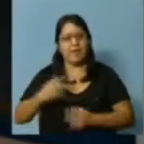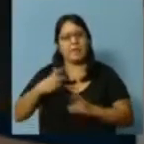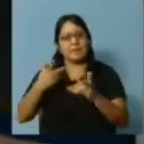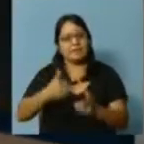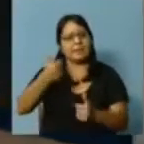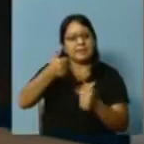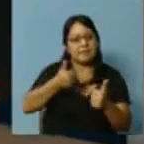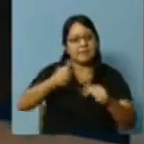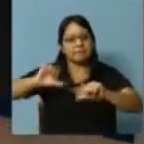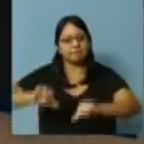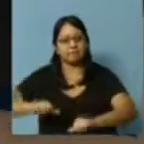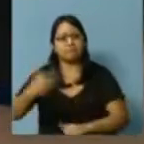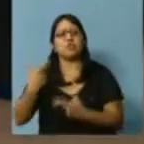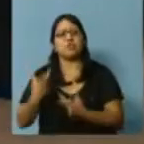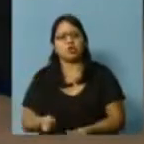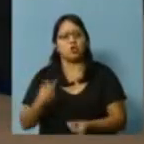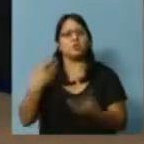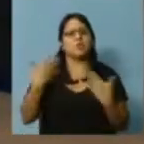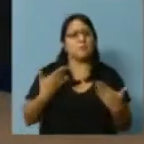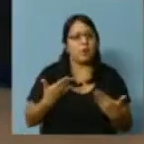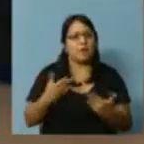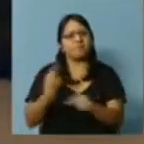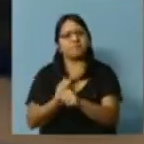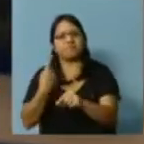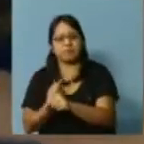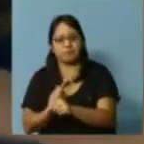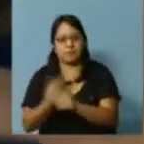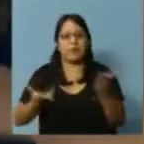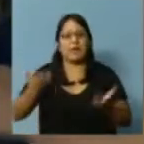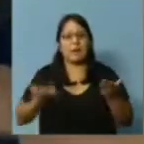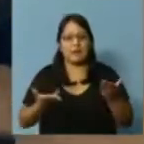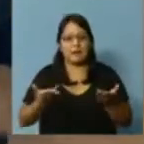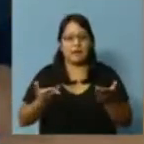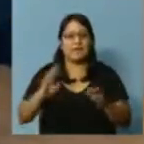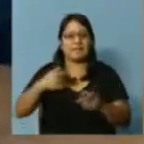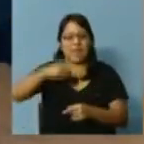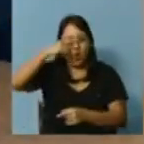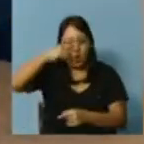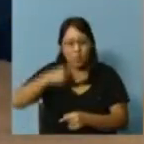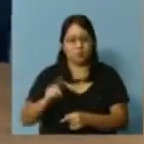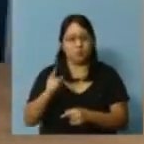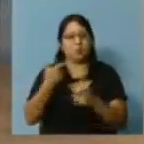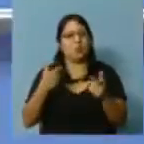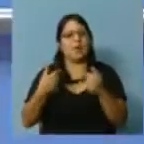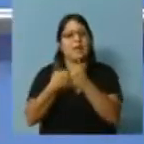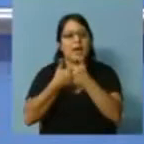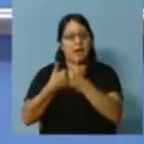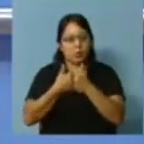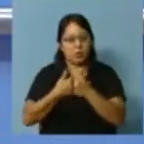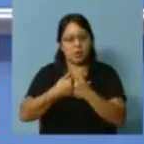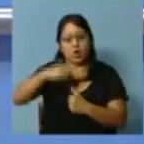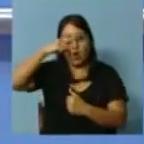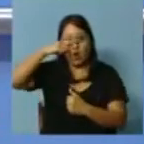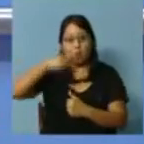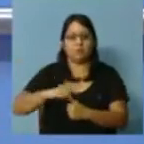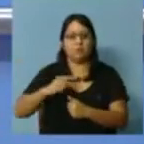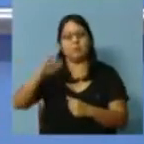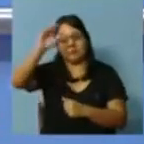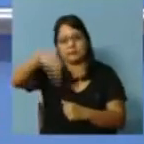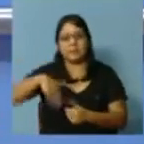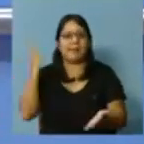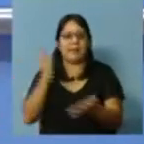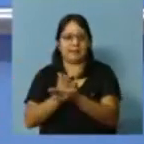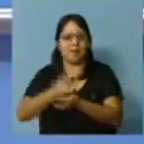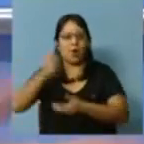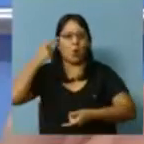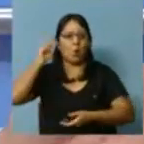si es o no entendido si claro que no nos queda otro camino como dije recién recurrir a la defensa de la competencia que no lo queremos porque eso consecuencias muy